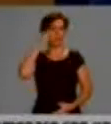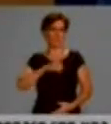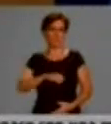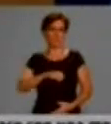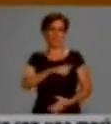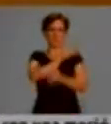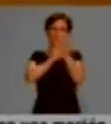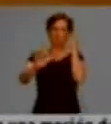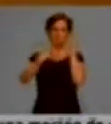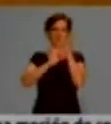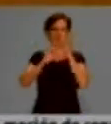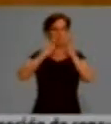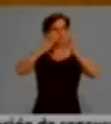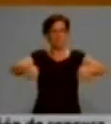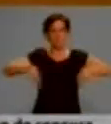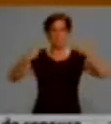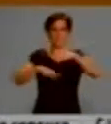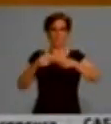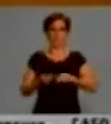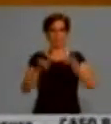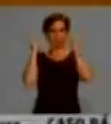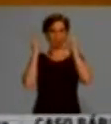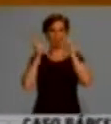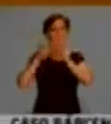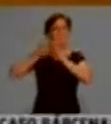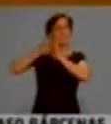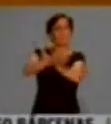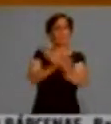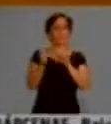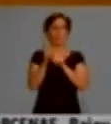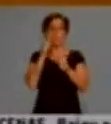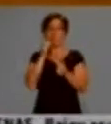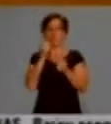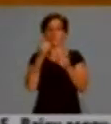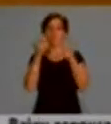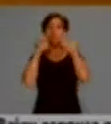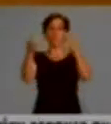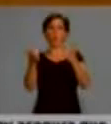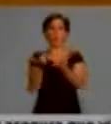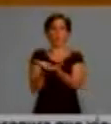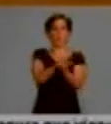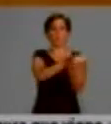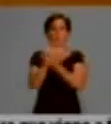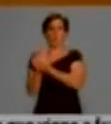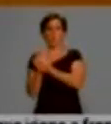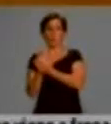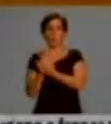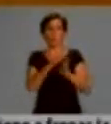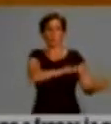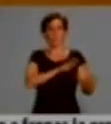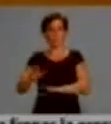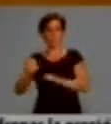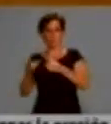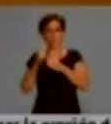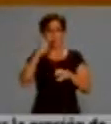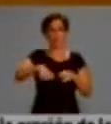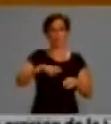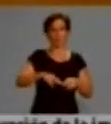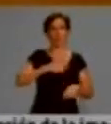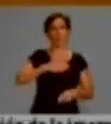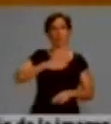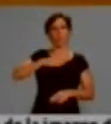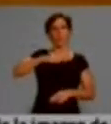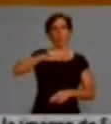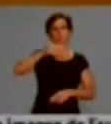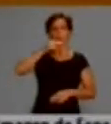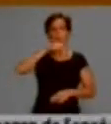democrática, de denunciar la puerta giratoria como símbolo del bipartidismo que se refleja en los casos de González y Aznar, en demasiados ministros